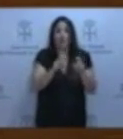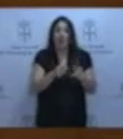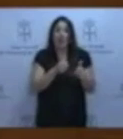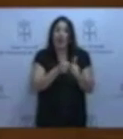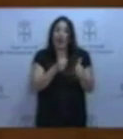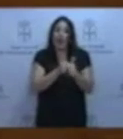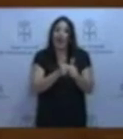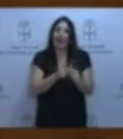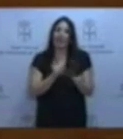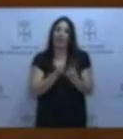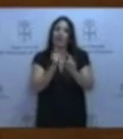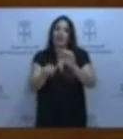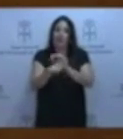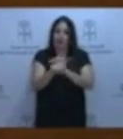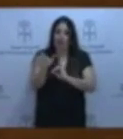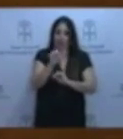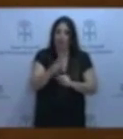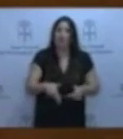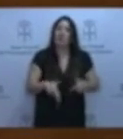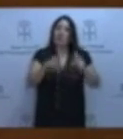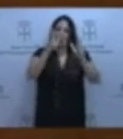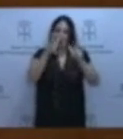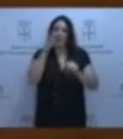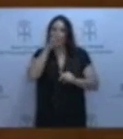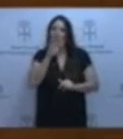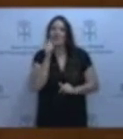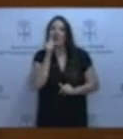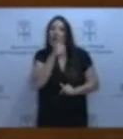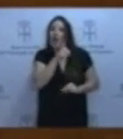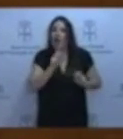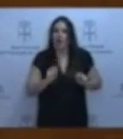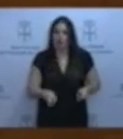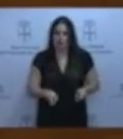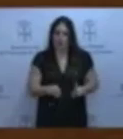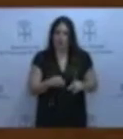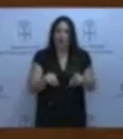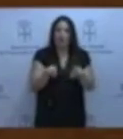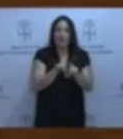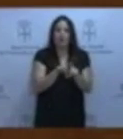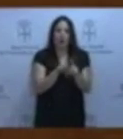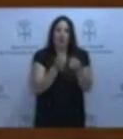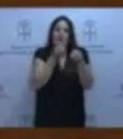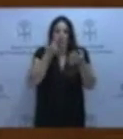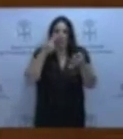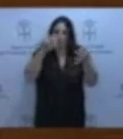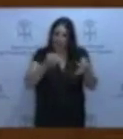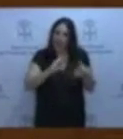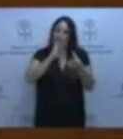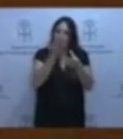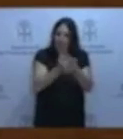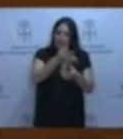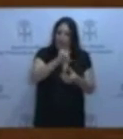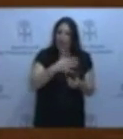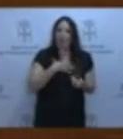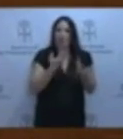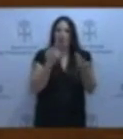las denuncias anónimas en este sentido, que requiere que haya información fehaciente, que haya expedientes, que haya una información que pueda ser comprobada